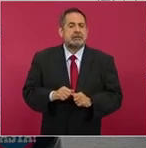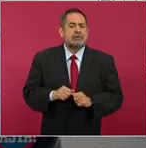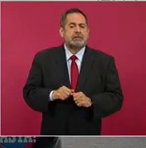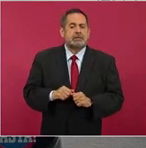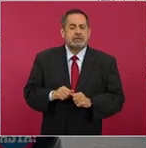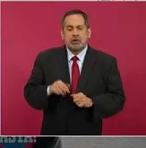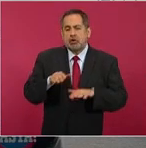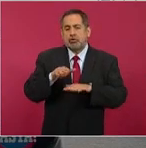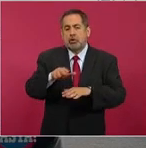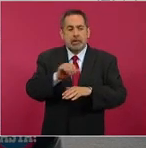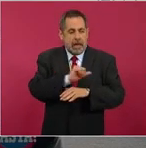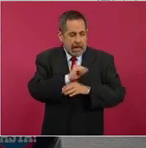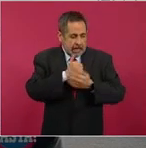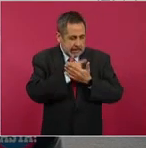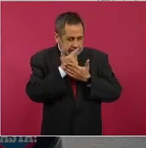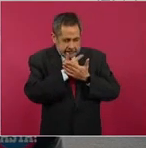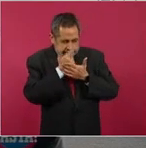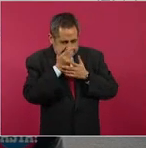presidentes,